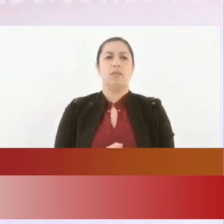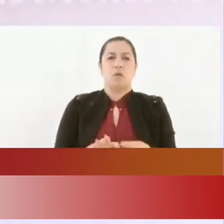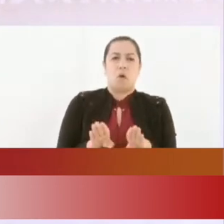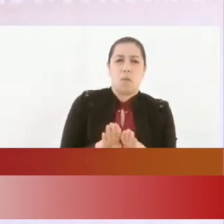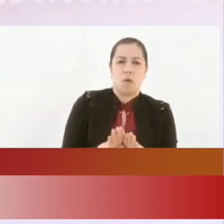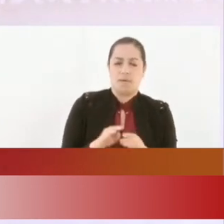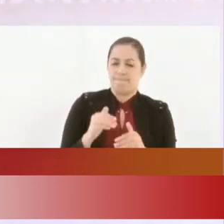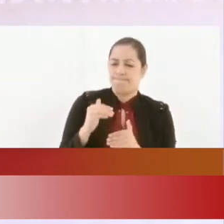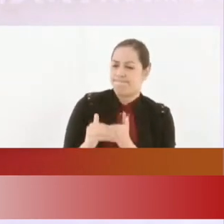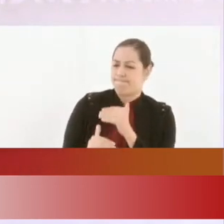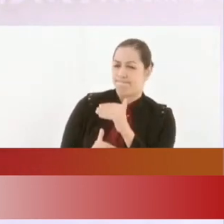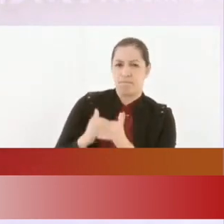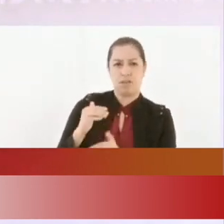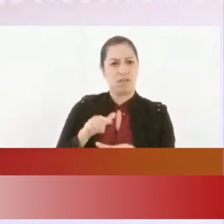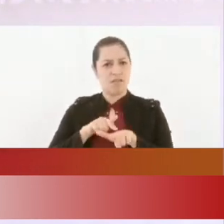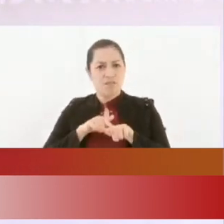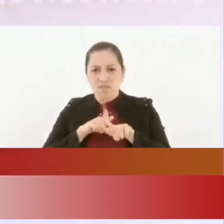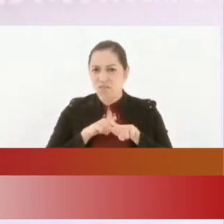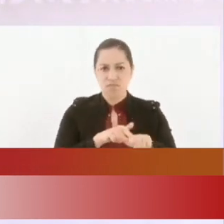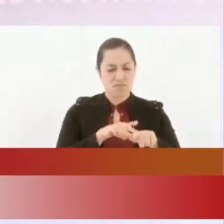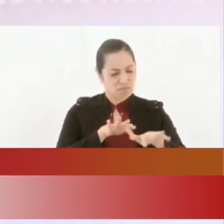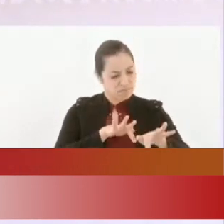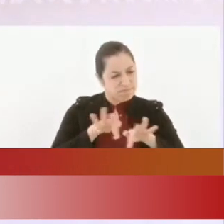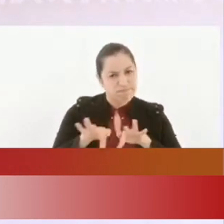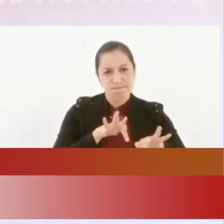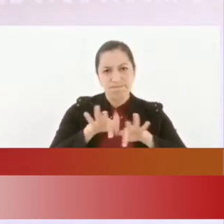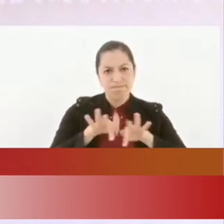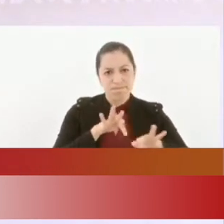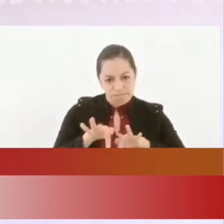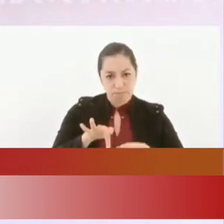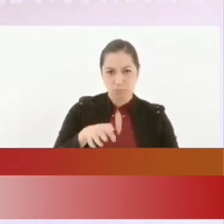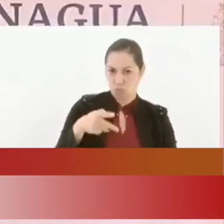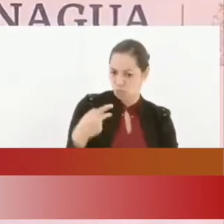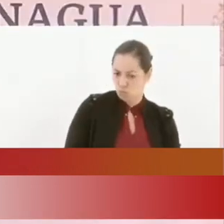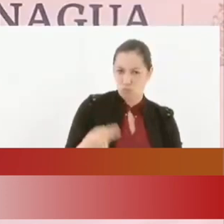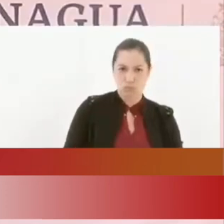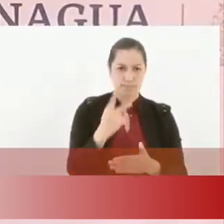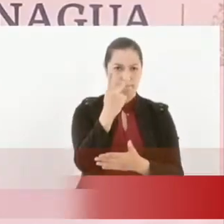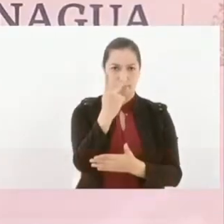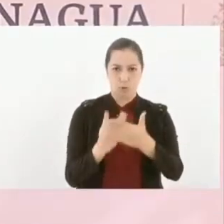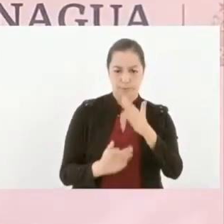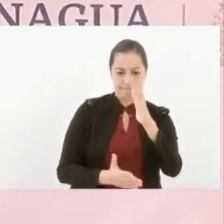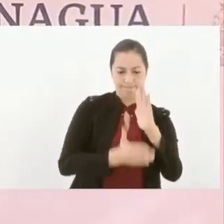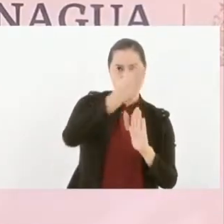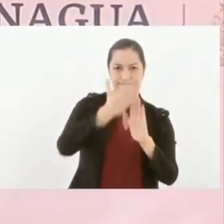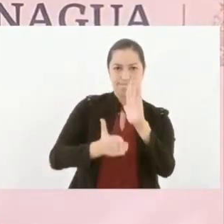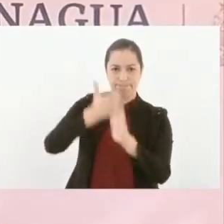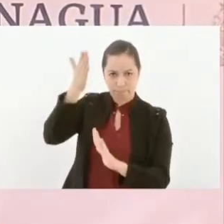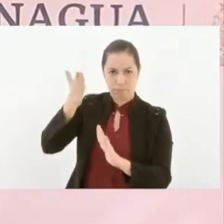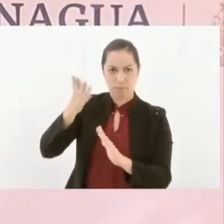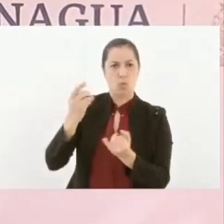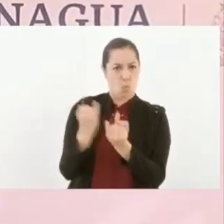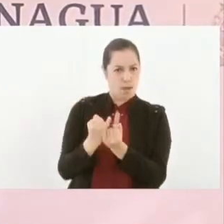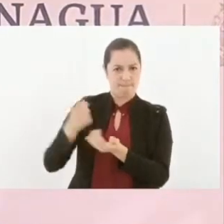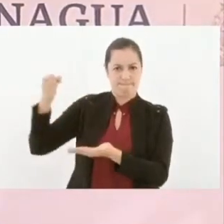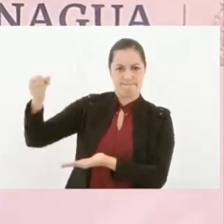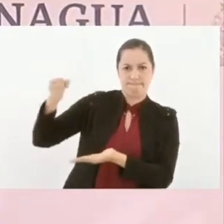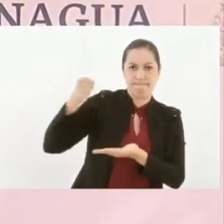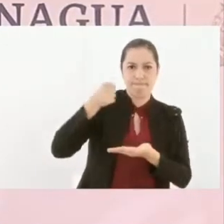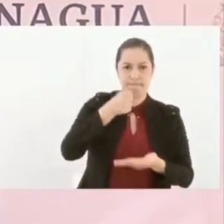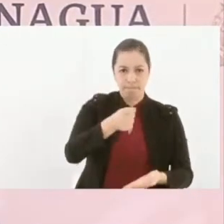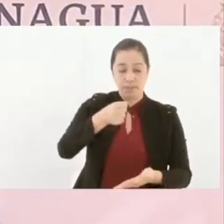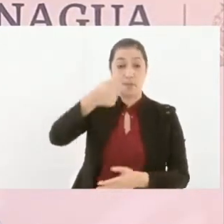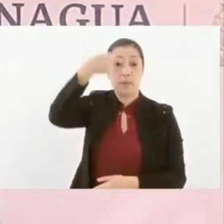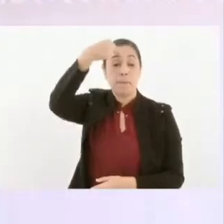darle continuidad a este programa y se va a invertir